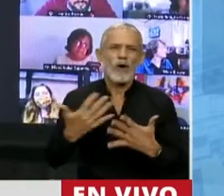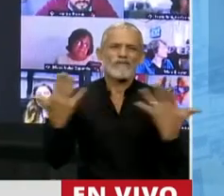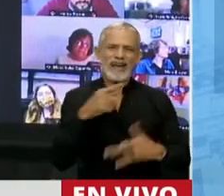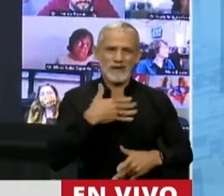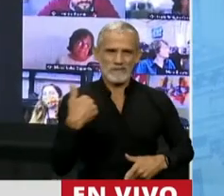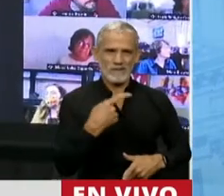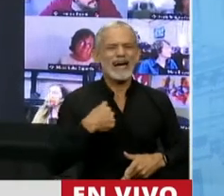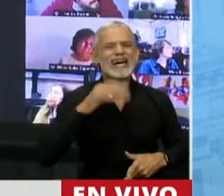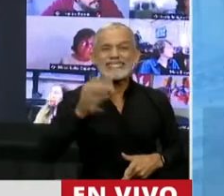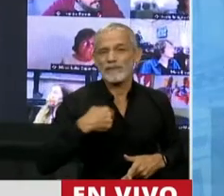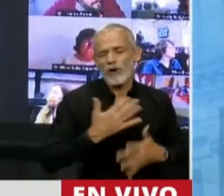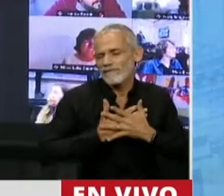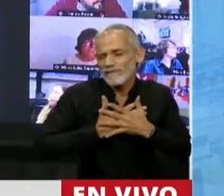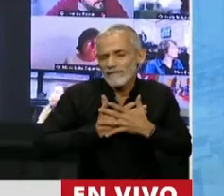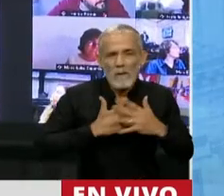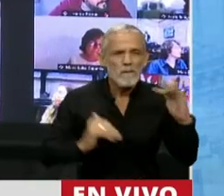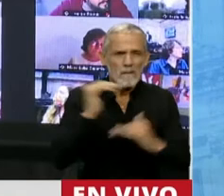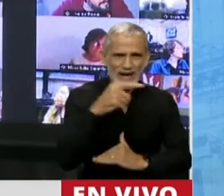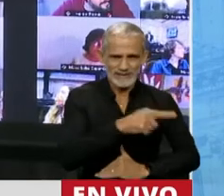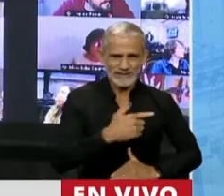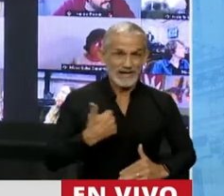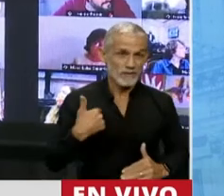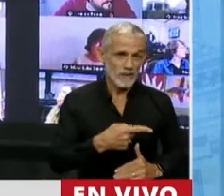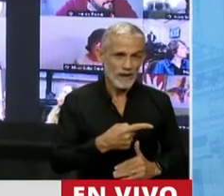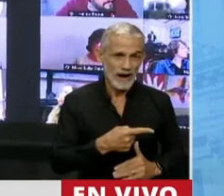quiero que sepa que la adoro.